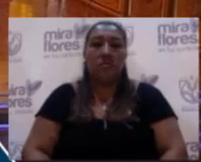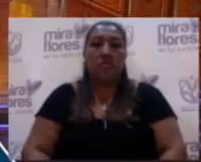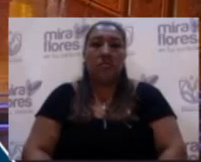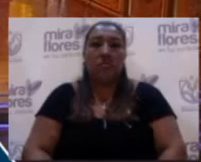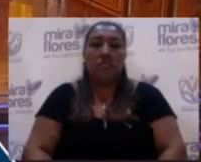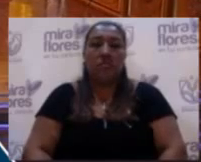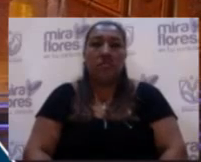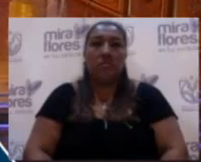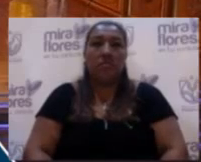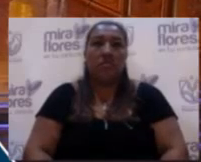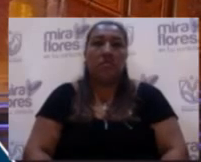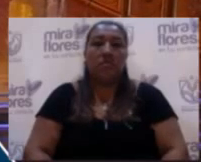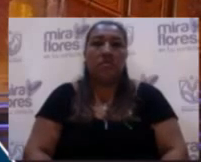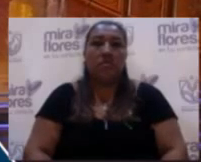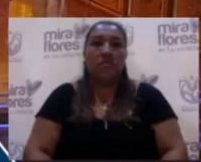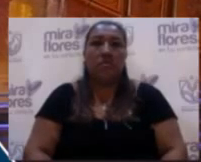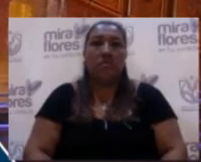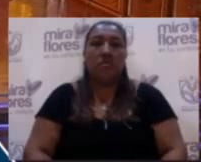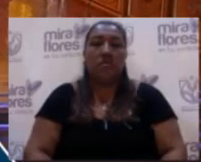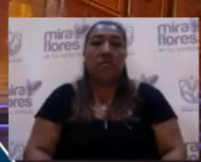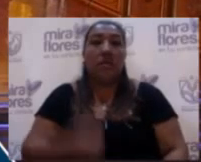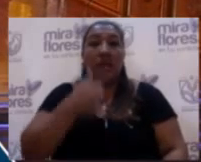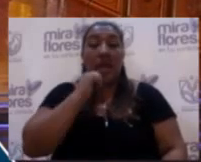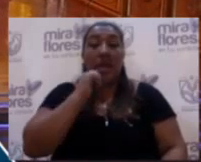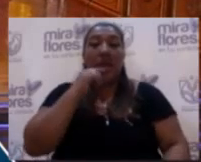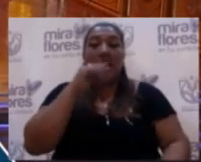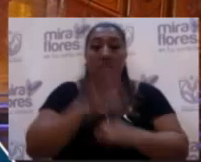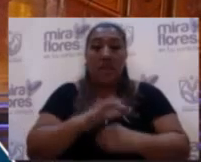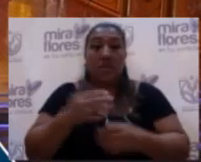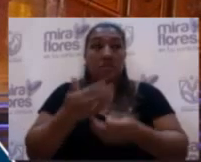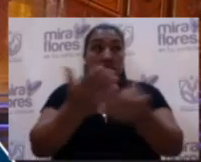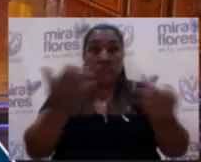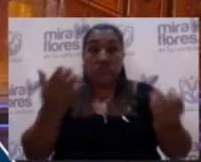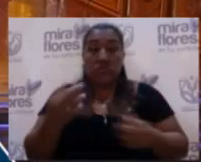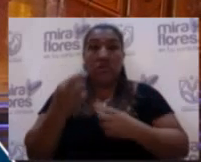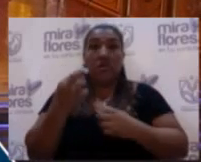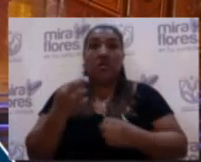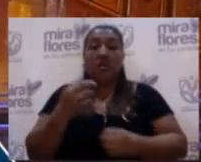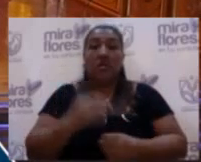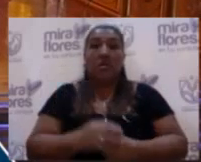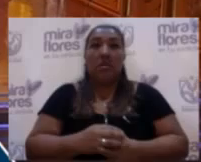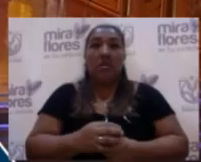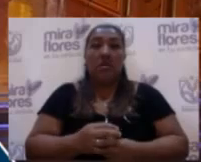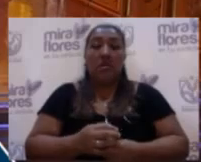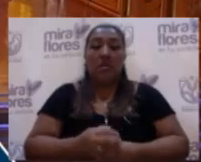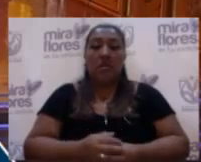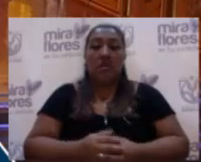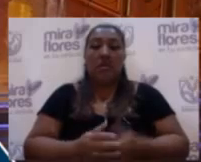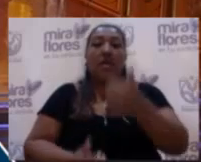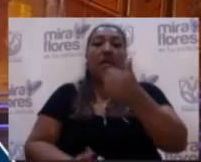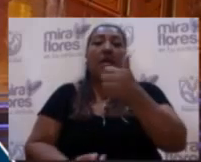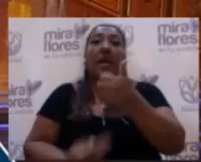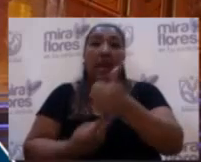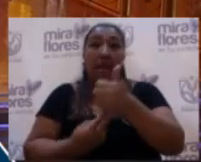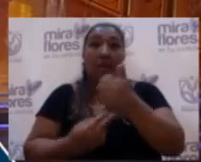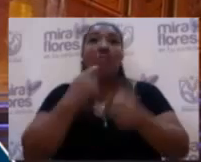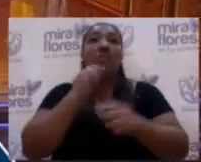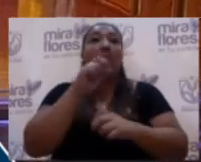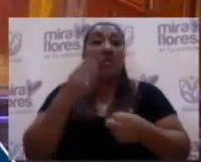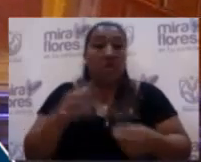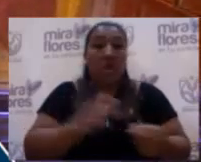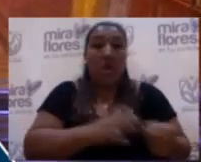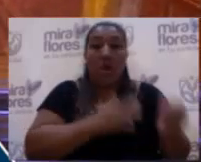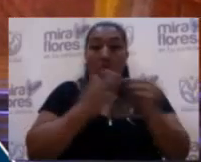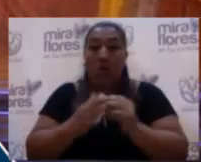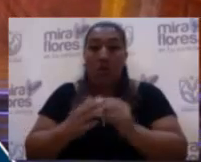que nosotros pongamos a disposición de los señores regidores esta solicitud. Aquellos miembros del Consejo que crean que esto debe pasar a la orden